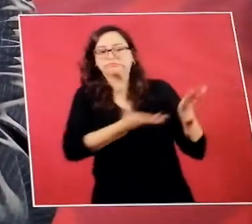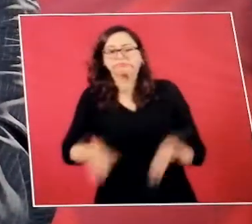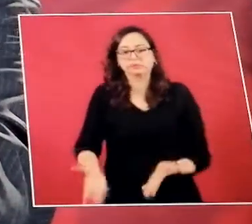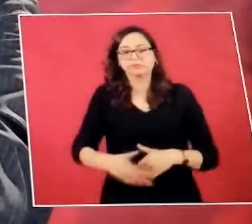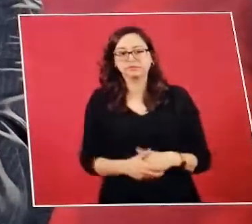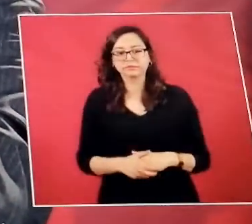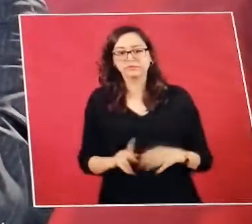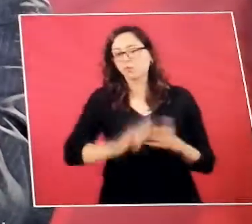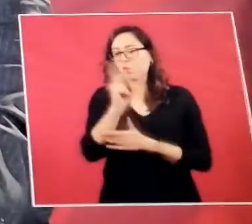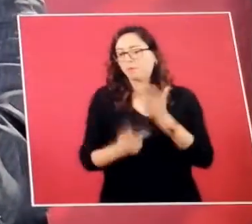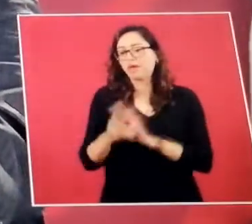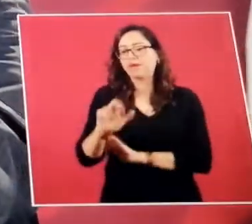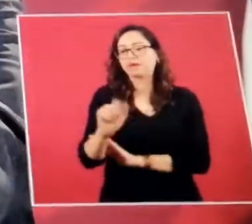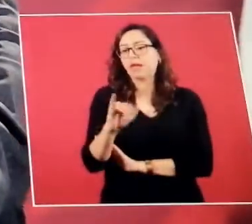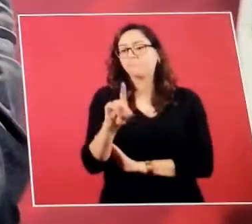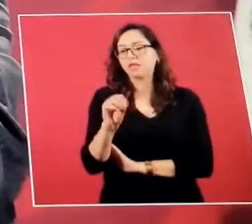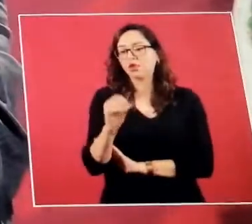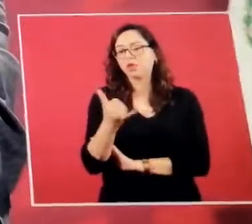hasta